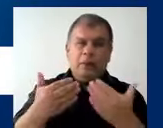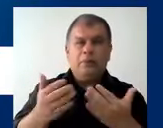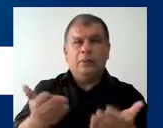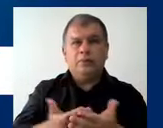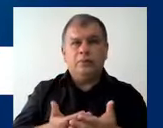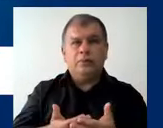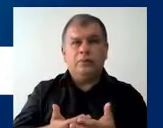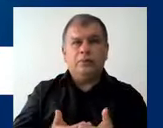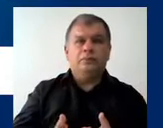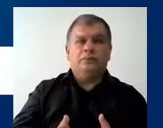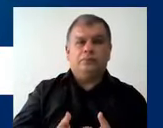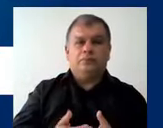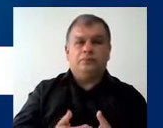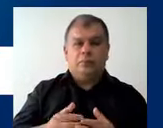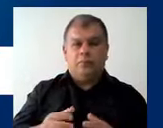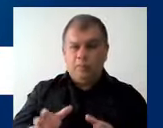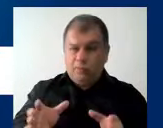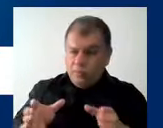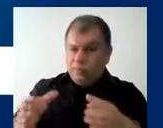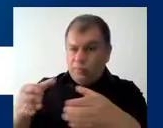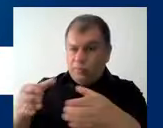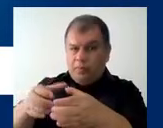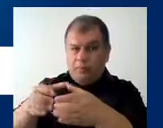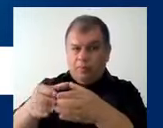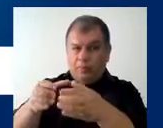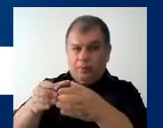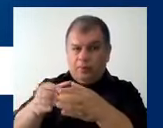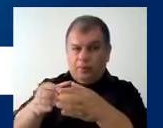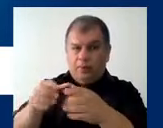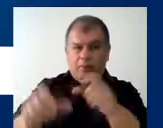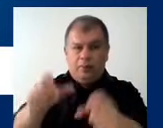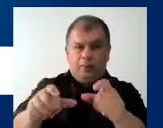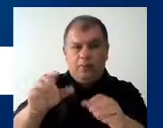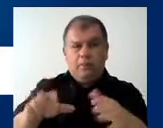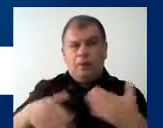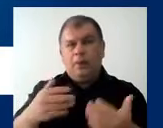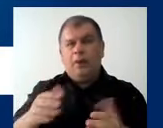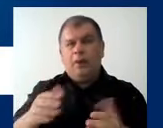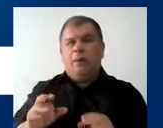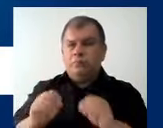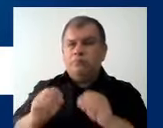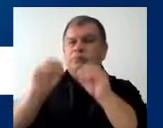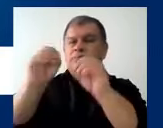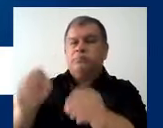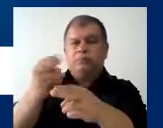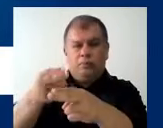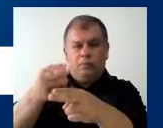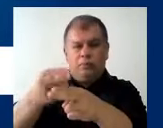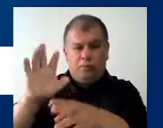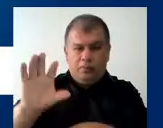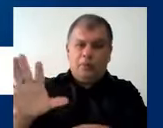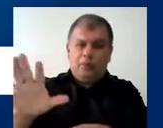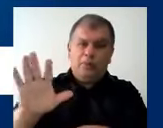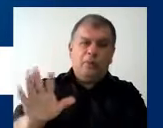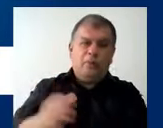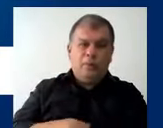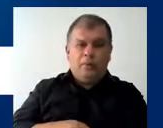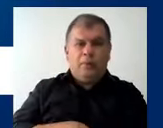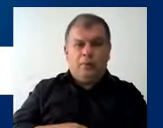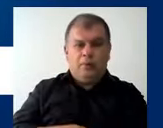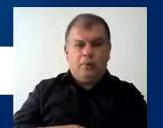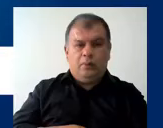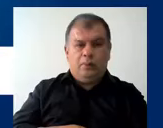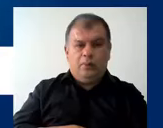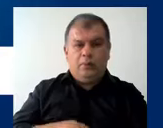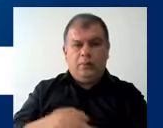pues de un sector de la población que podríamos denominarle incluso como